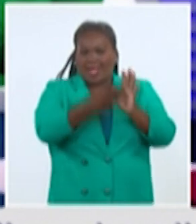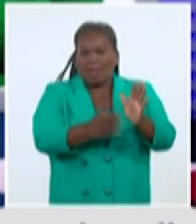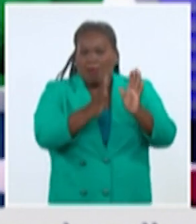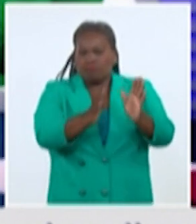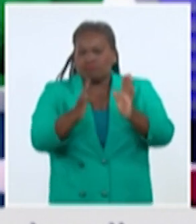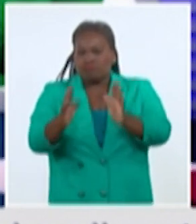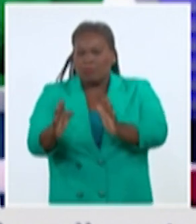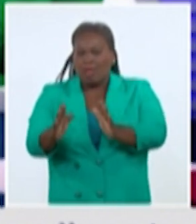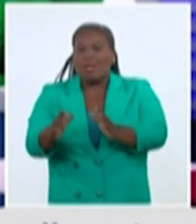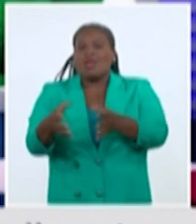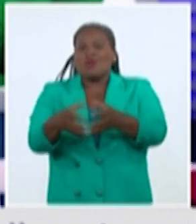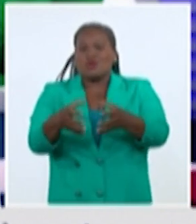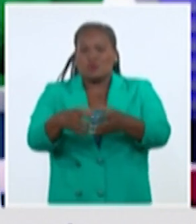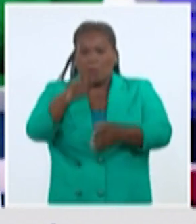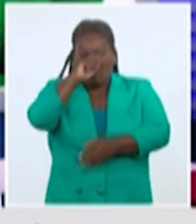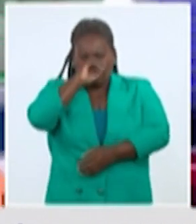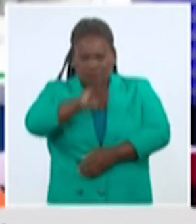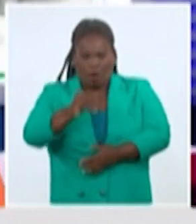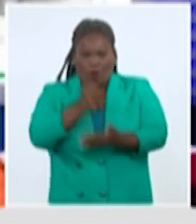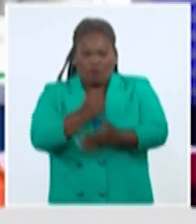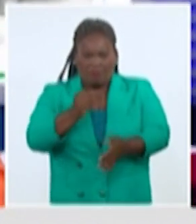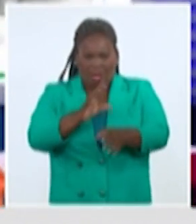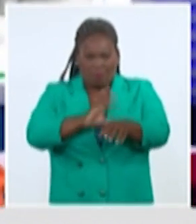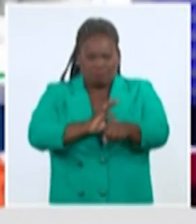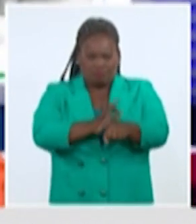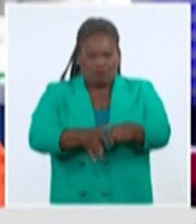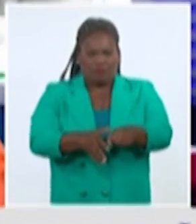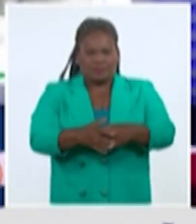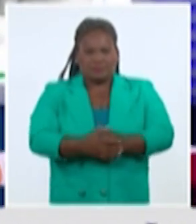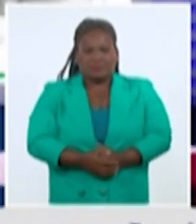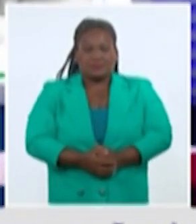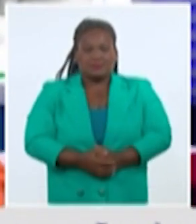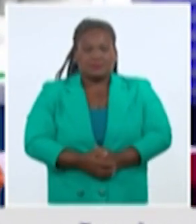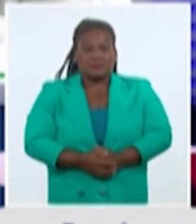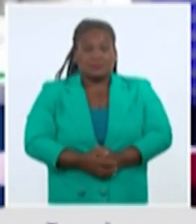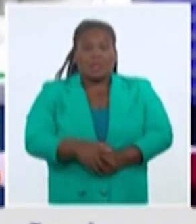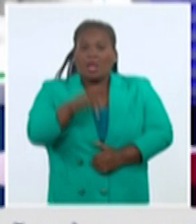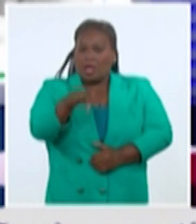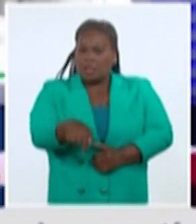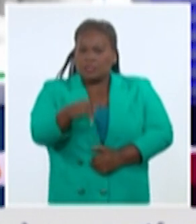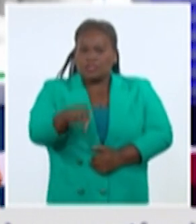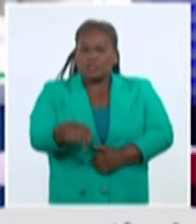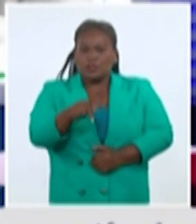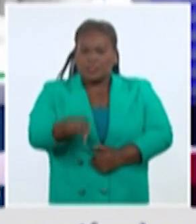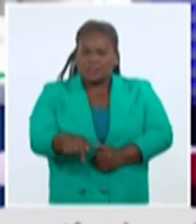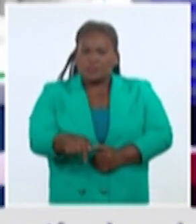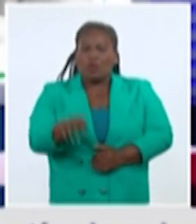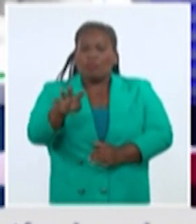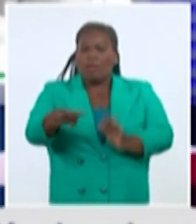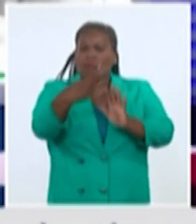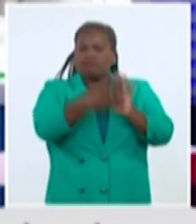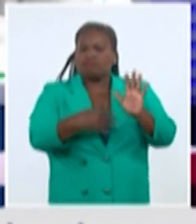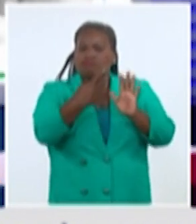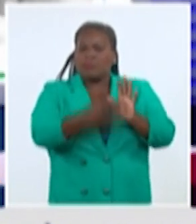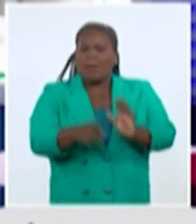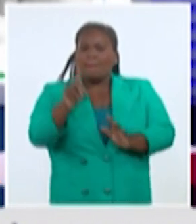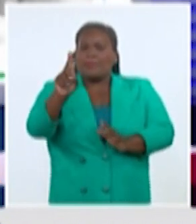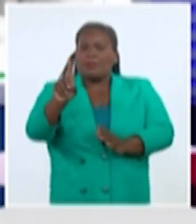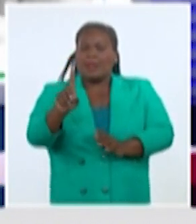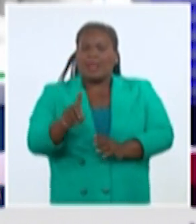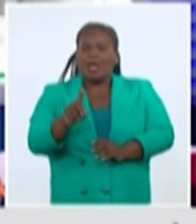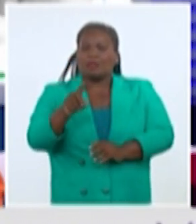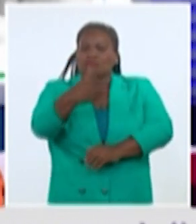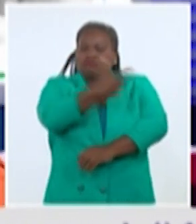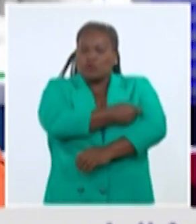población pediátrica confirmada. La actualización del esquema de primera dosis, segunda dosis y tercera dosis, sé que